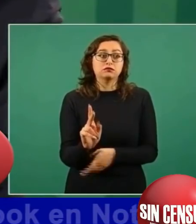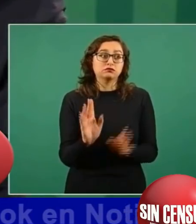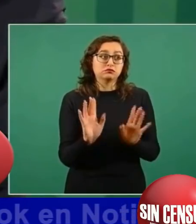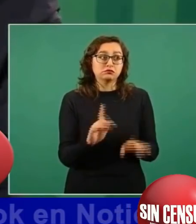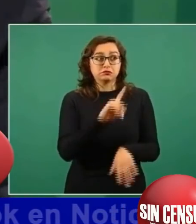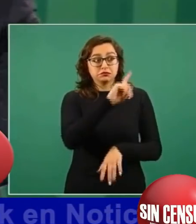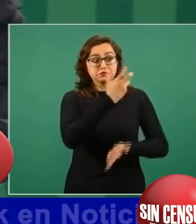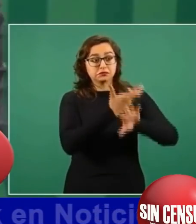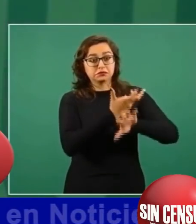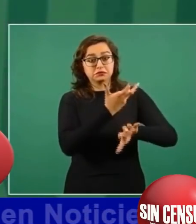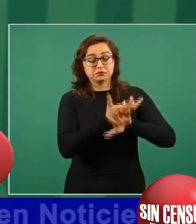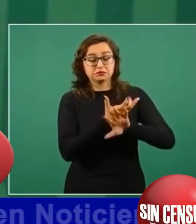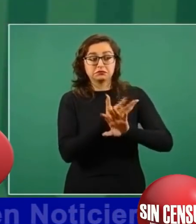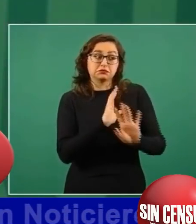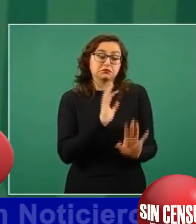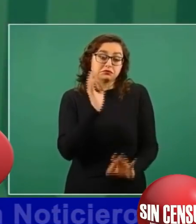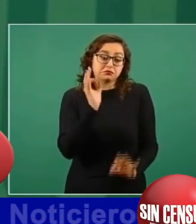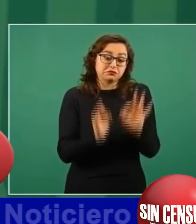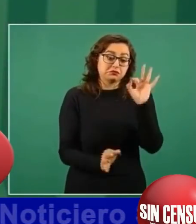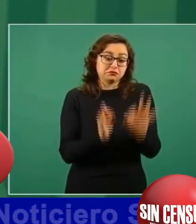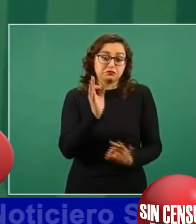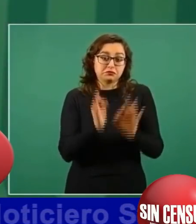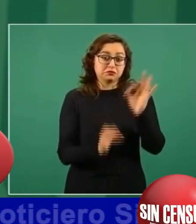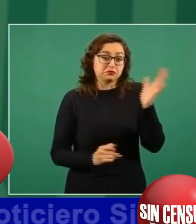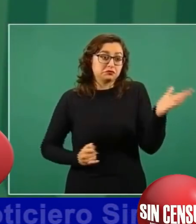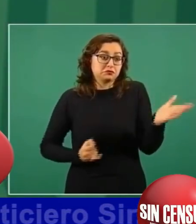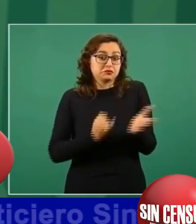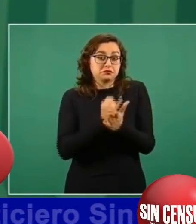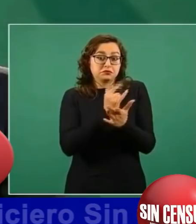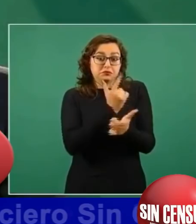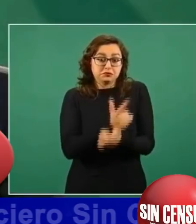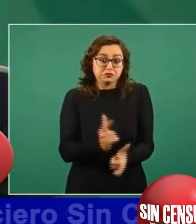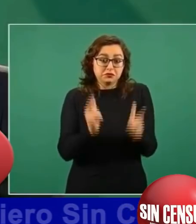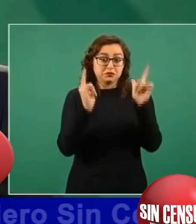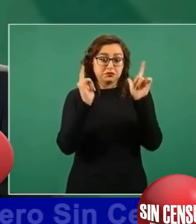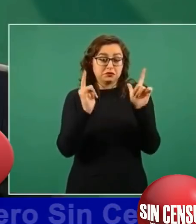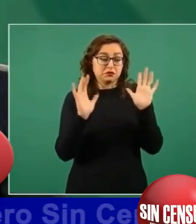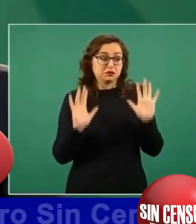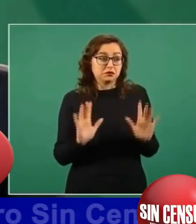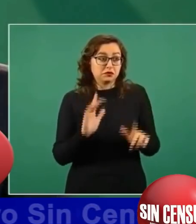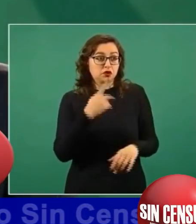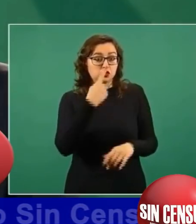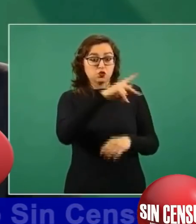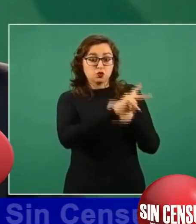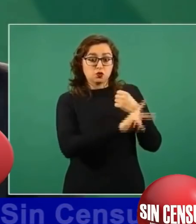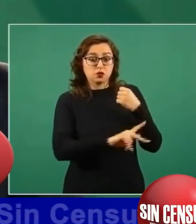decidan libremente, que se respete la soberanía